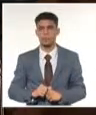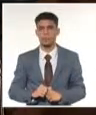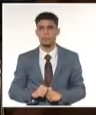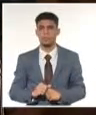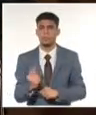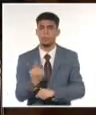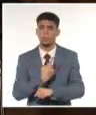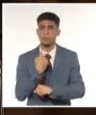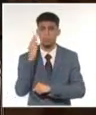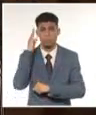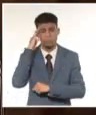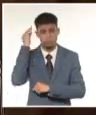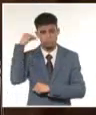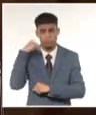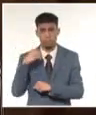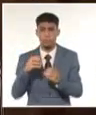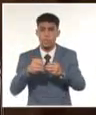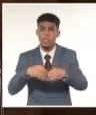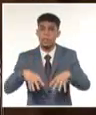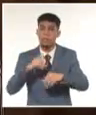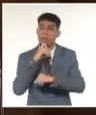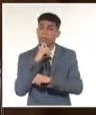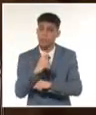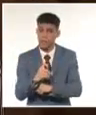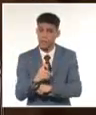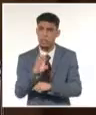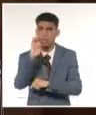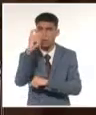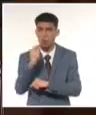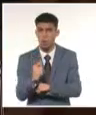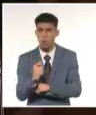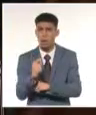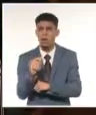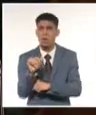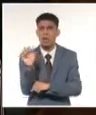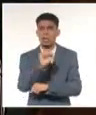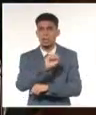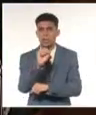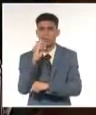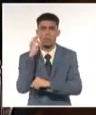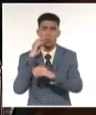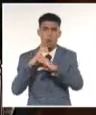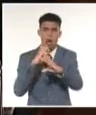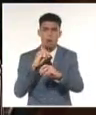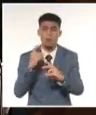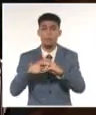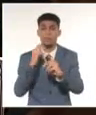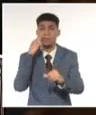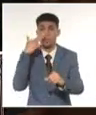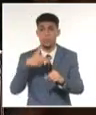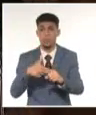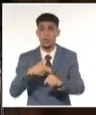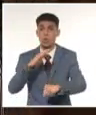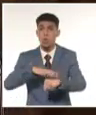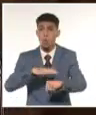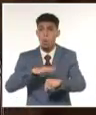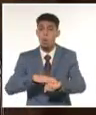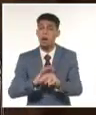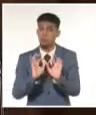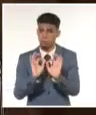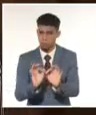la difícil circunstancia económica por la que transitamos con el transporte y el combustible, producto precisamente de ese